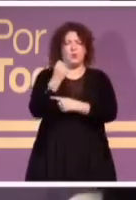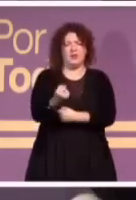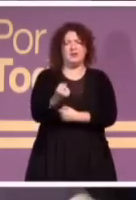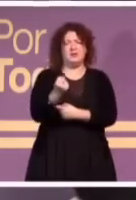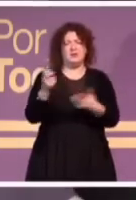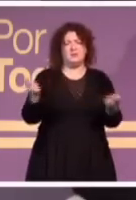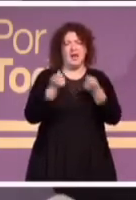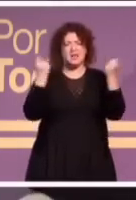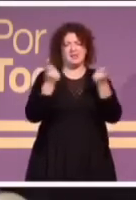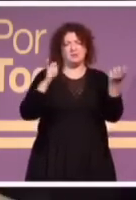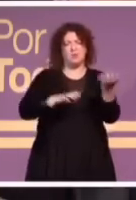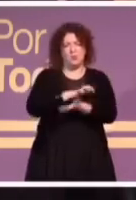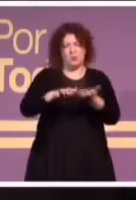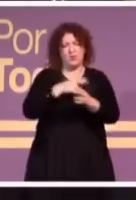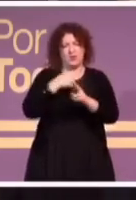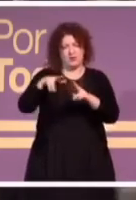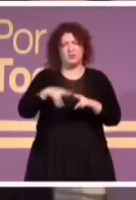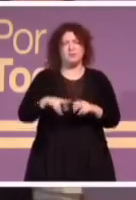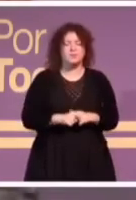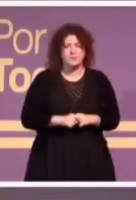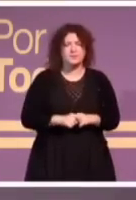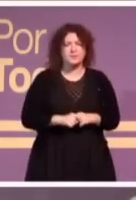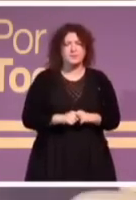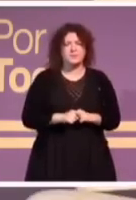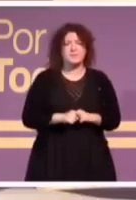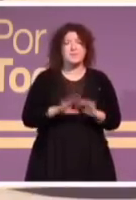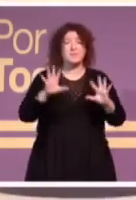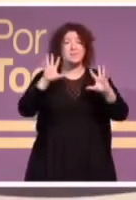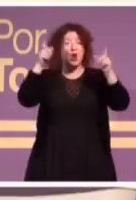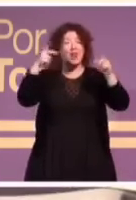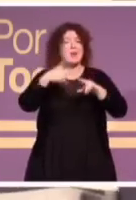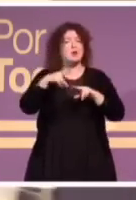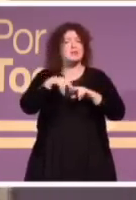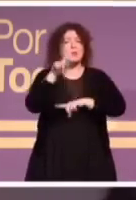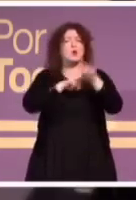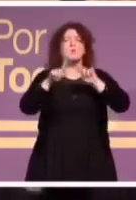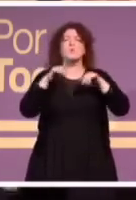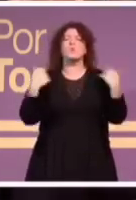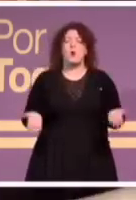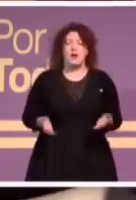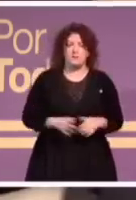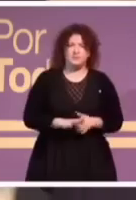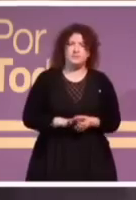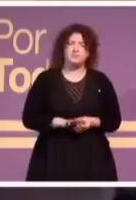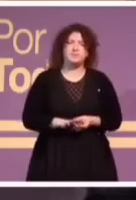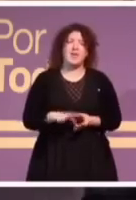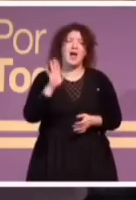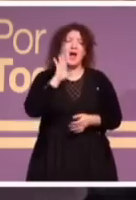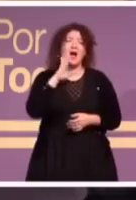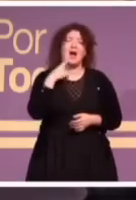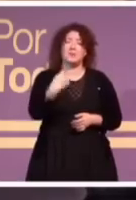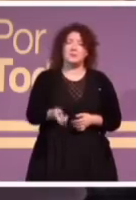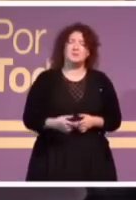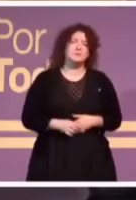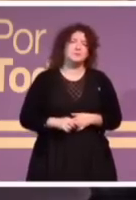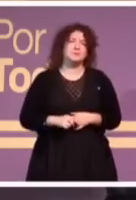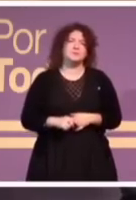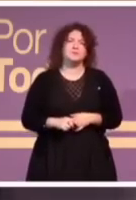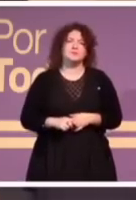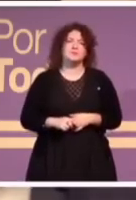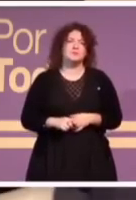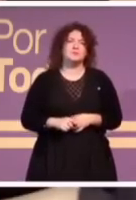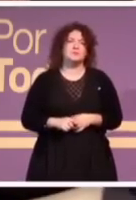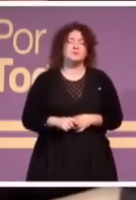adversarios. Porque además, el problema de la violencia política, como os decía al principio, no es solo que